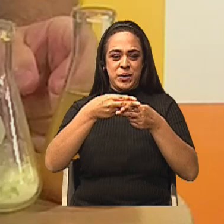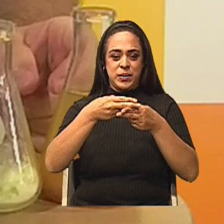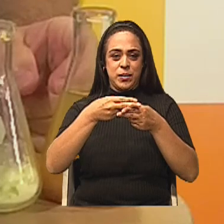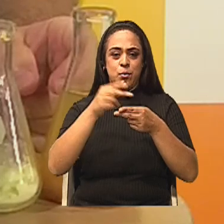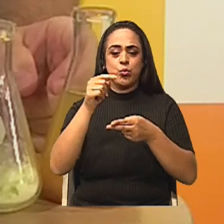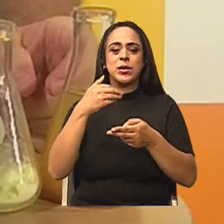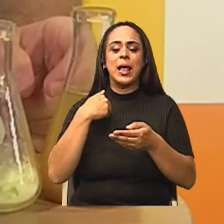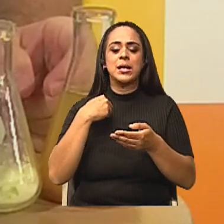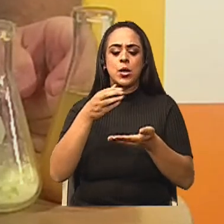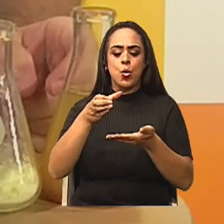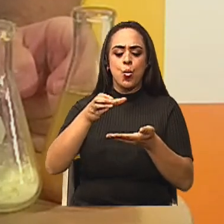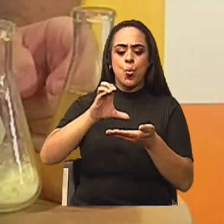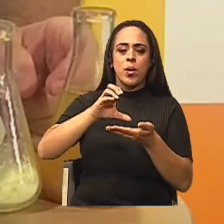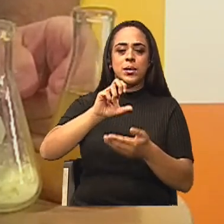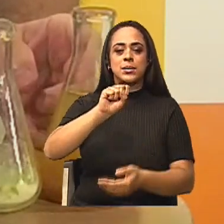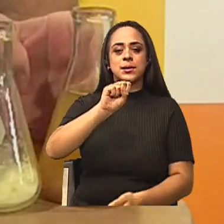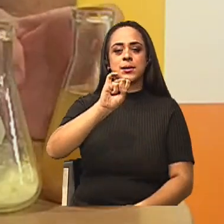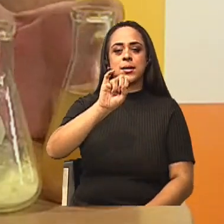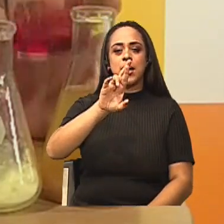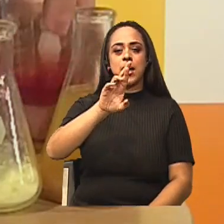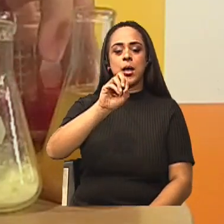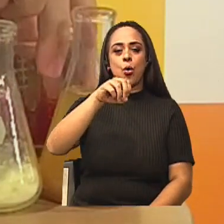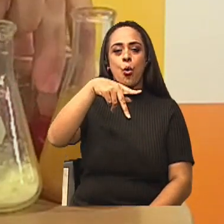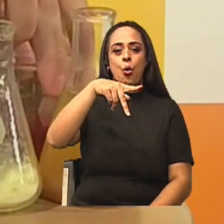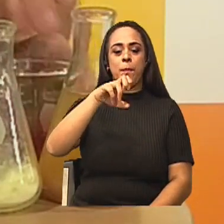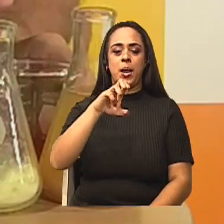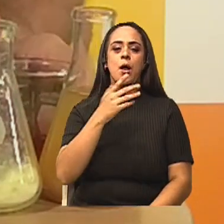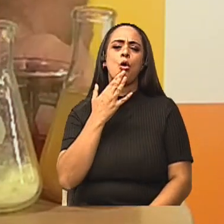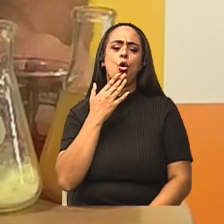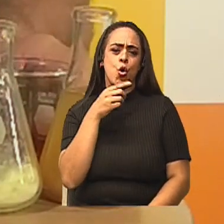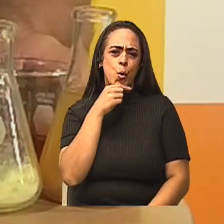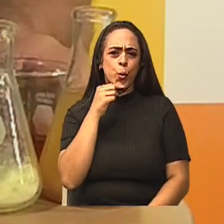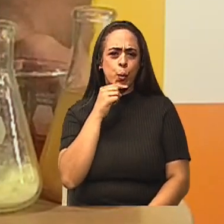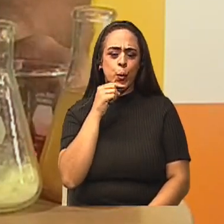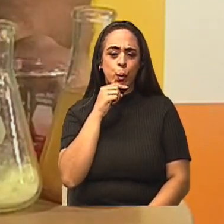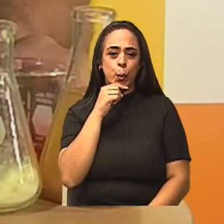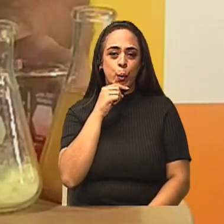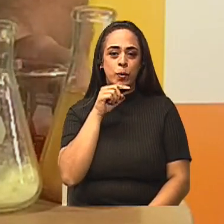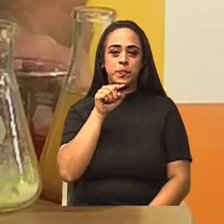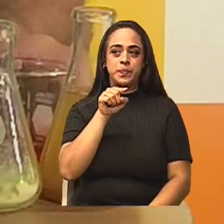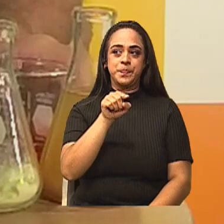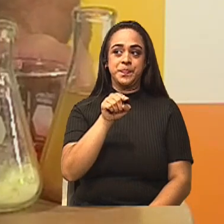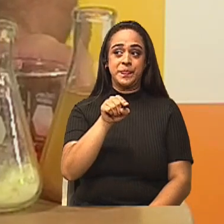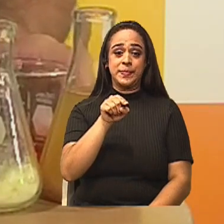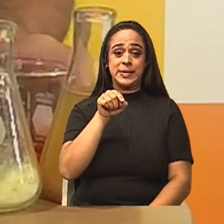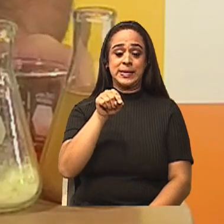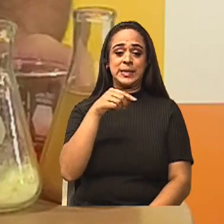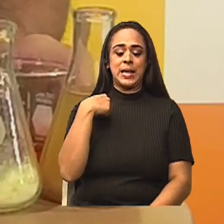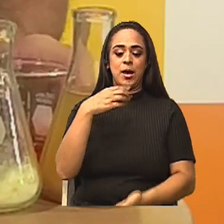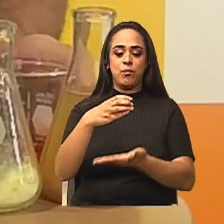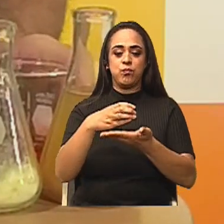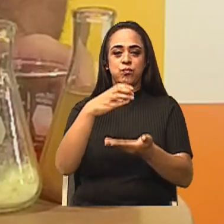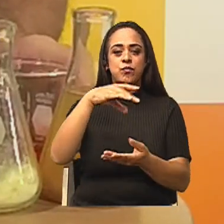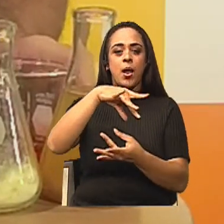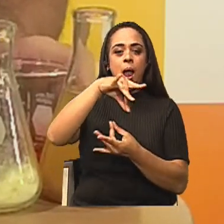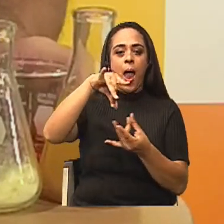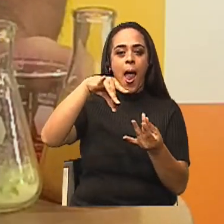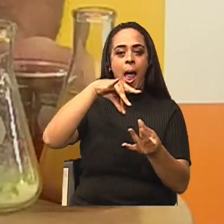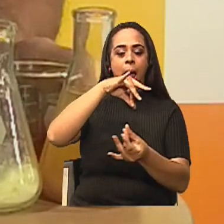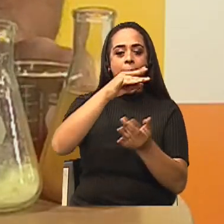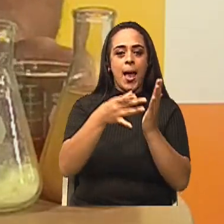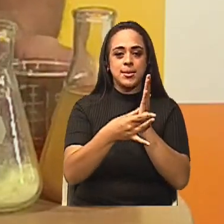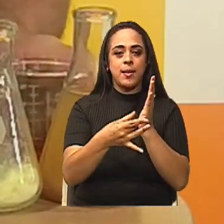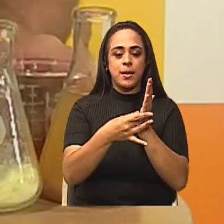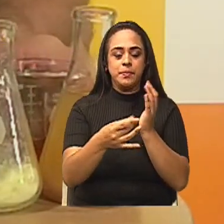hacer fresco. Este es del color rojo. Y en este otro beaker de acá, lo que tengo es aceite.